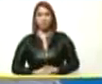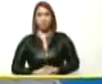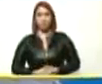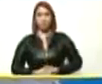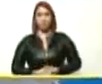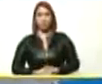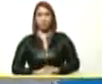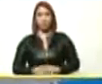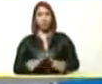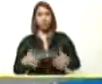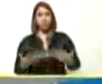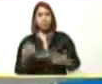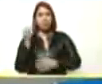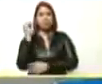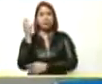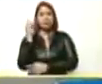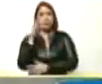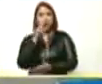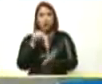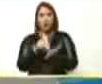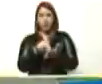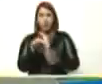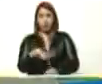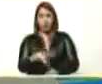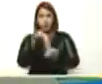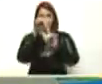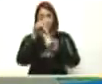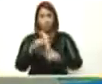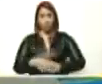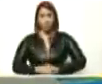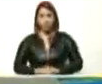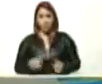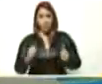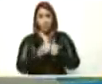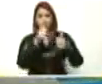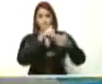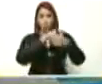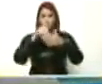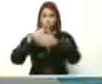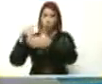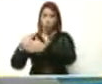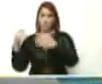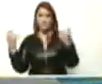cuando esta asamblea nacional, electa, con el voto popular,